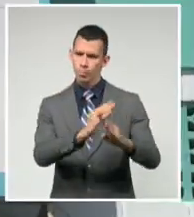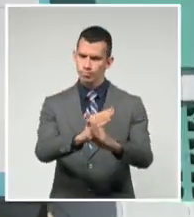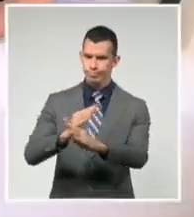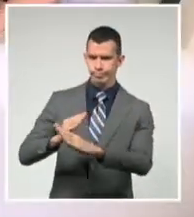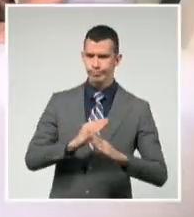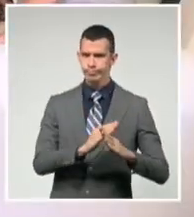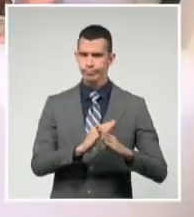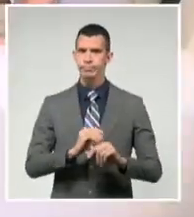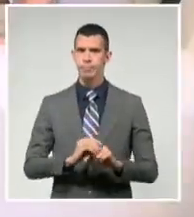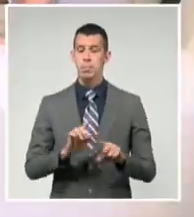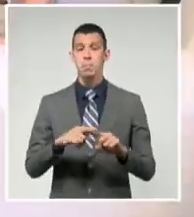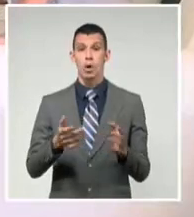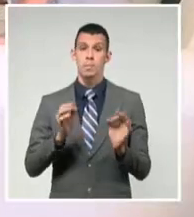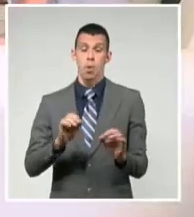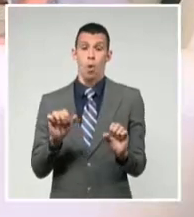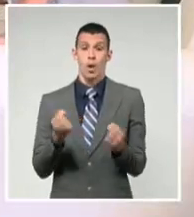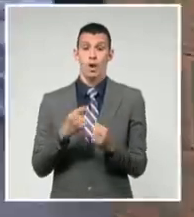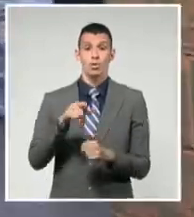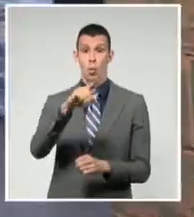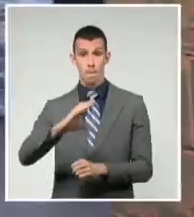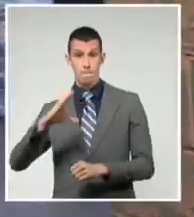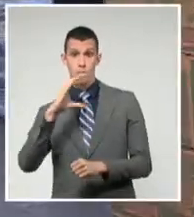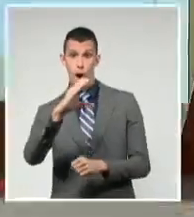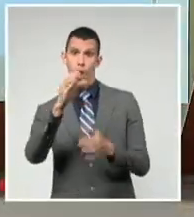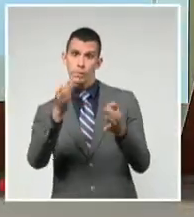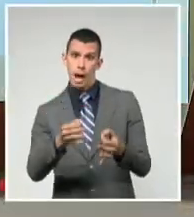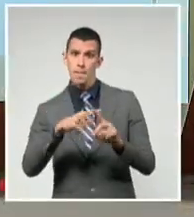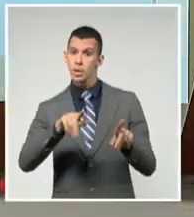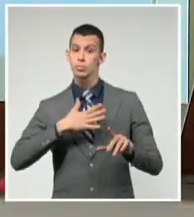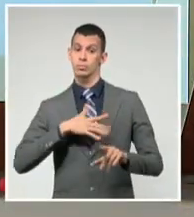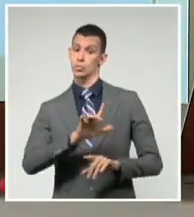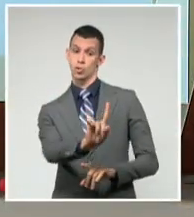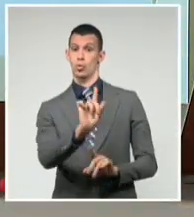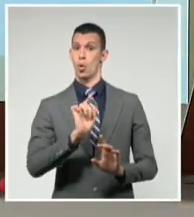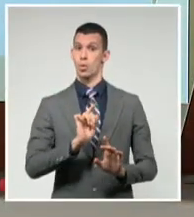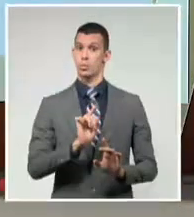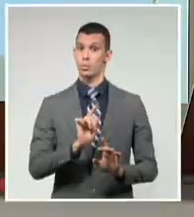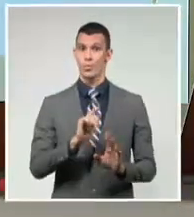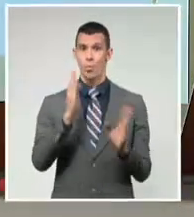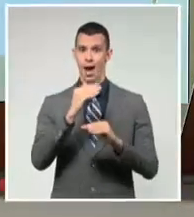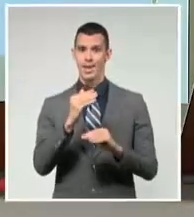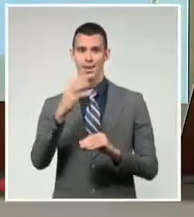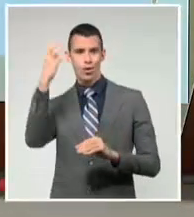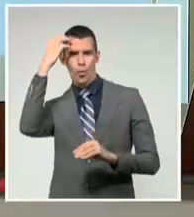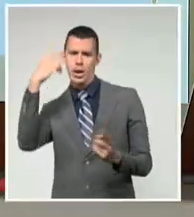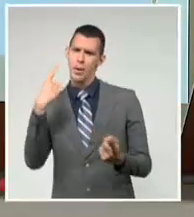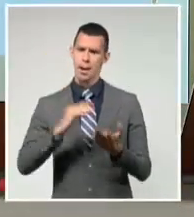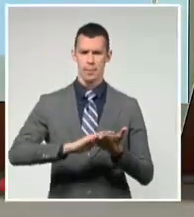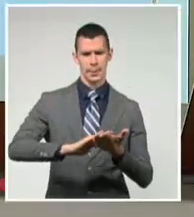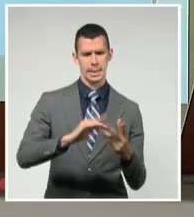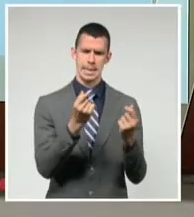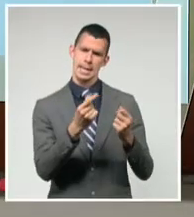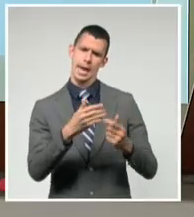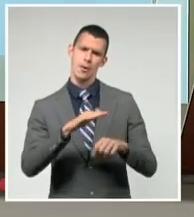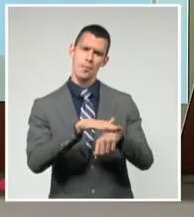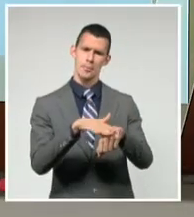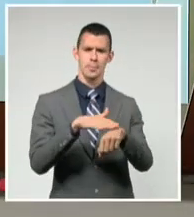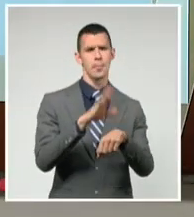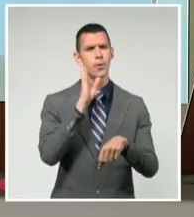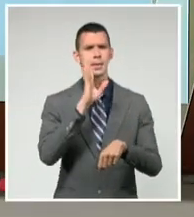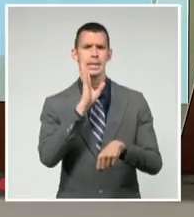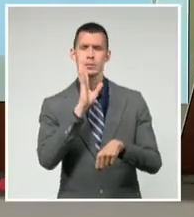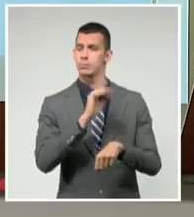de ahí la importancia de la reforma árabe como se calculará la reforma salarial es otra de las